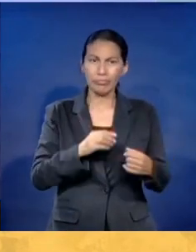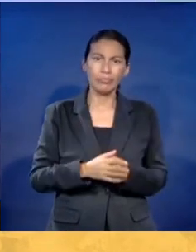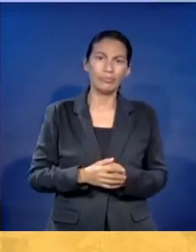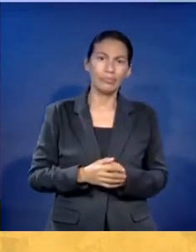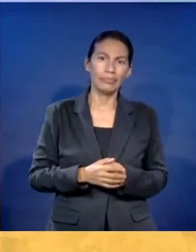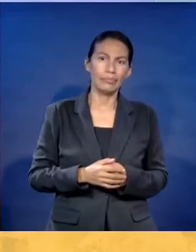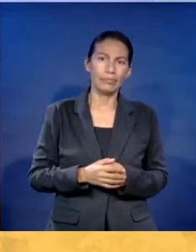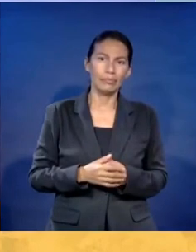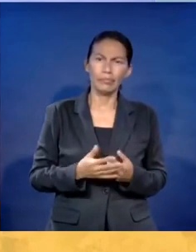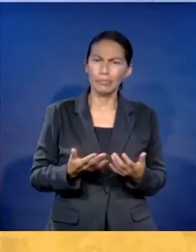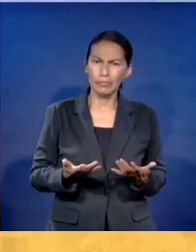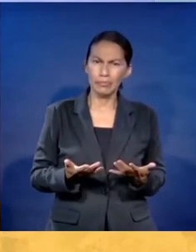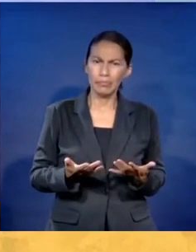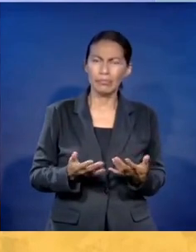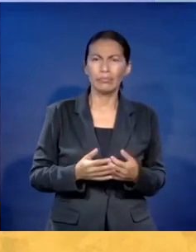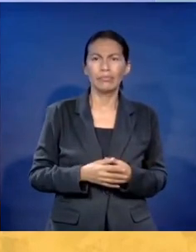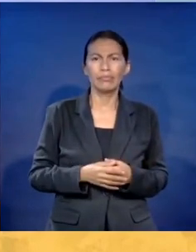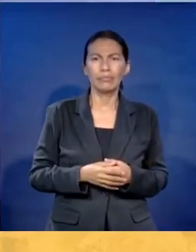x